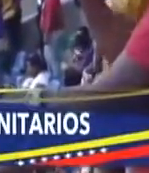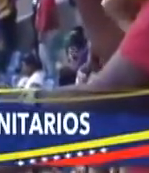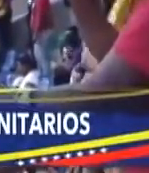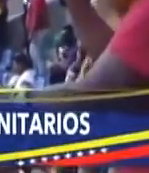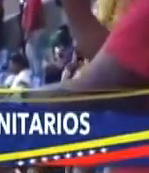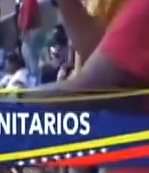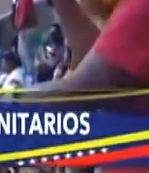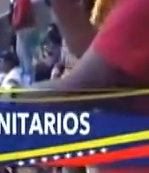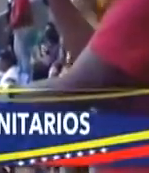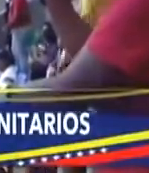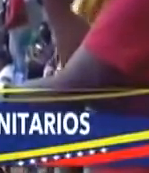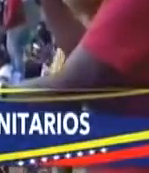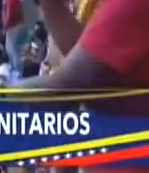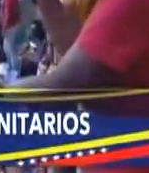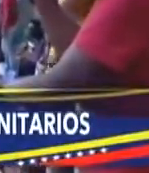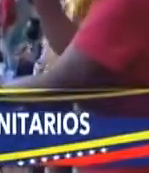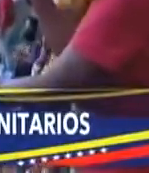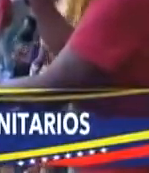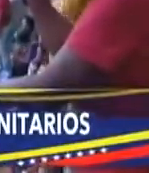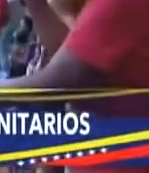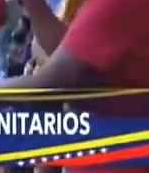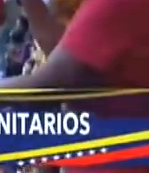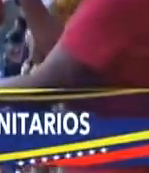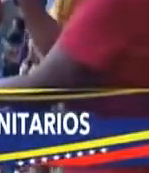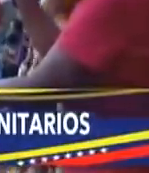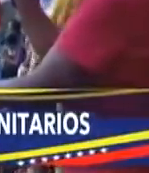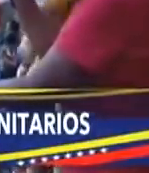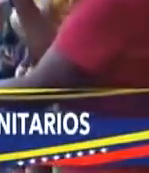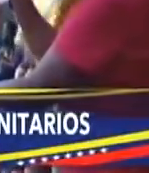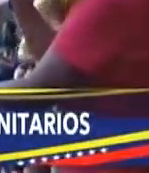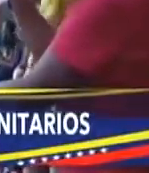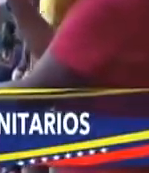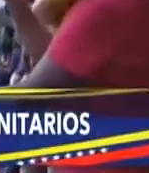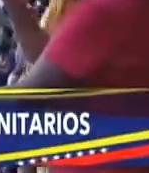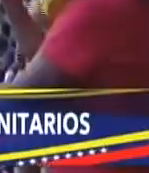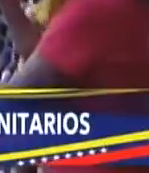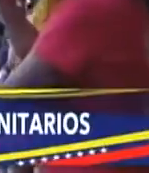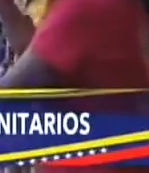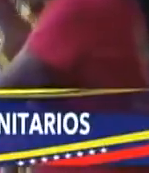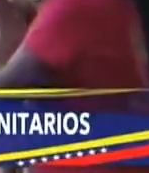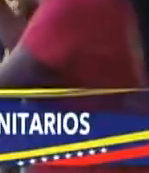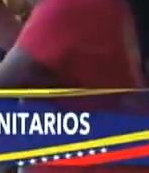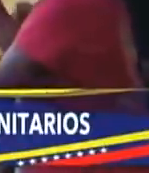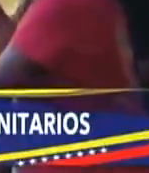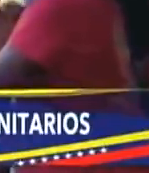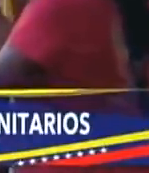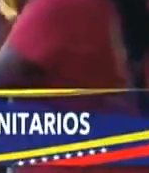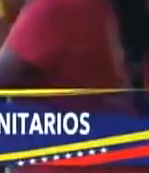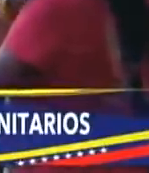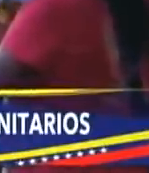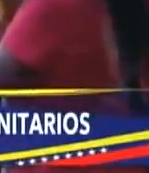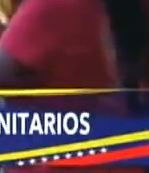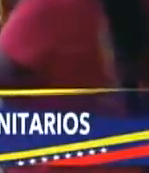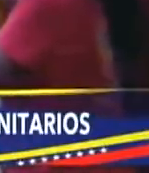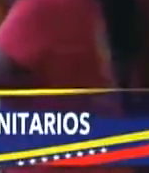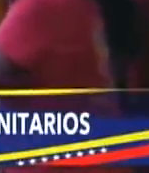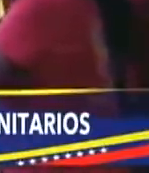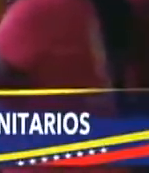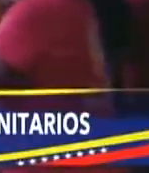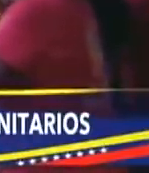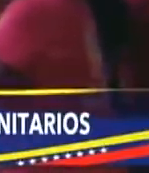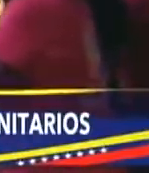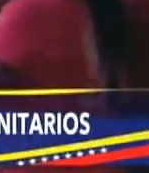popular organizado que está en el territorio, para entonces ir a la búsqueda de las soluciones de los